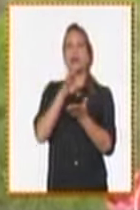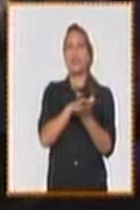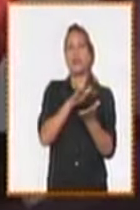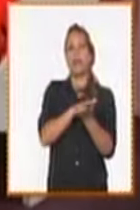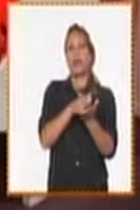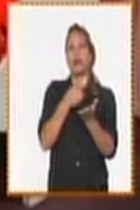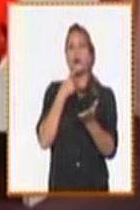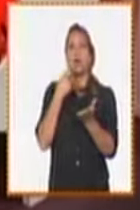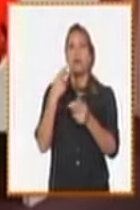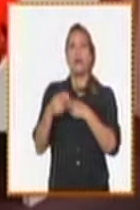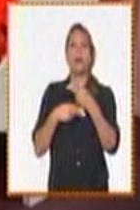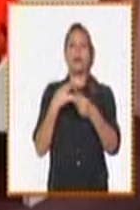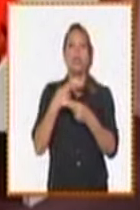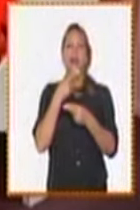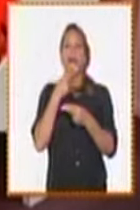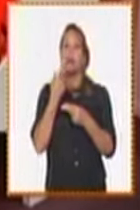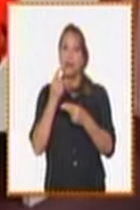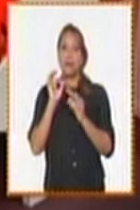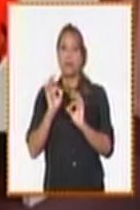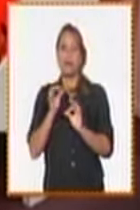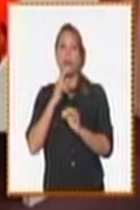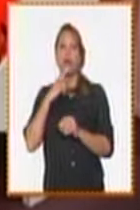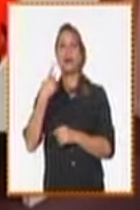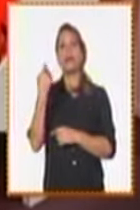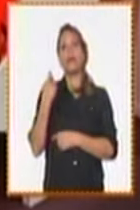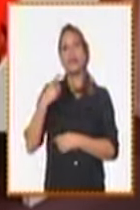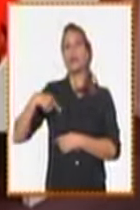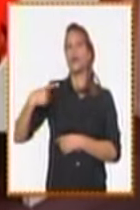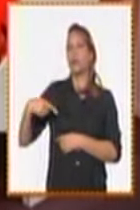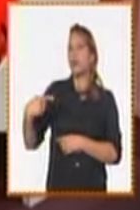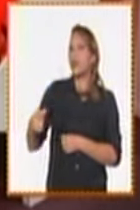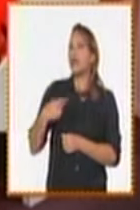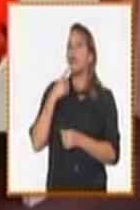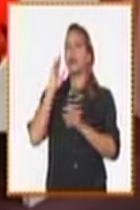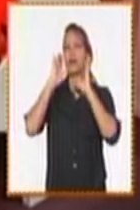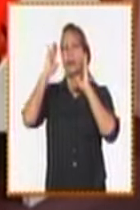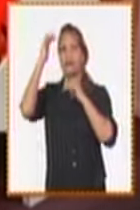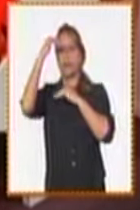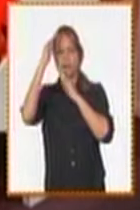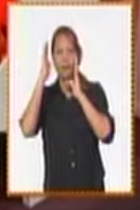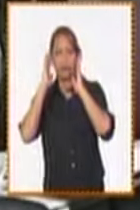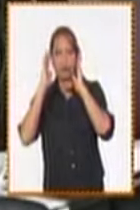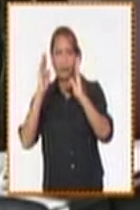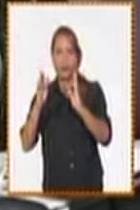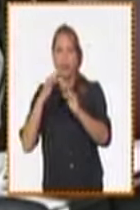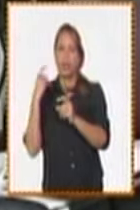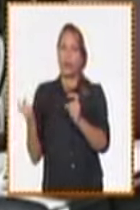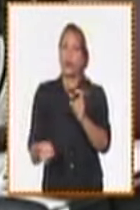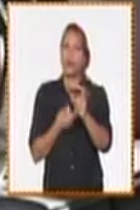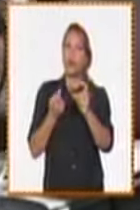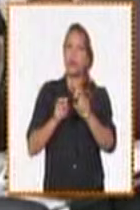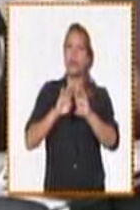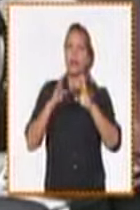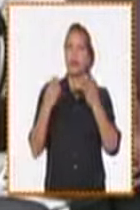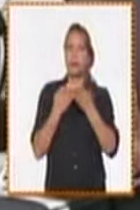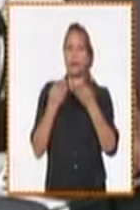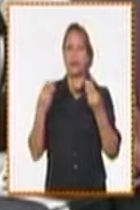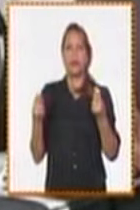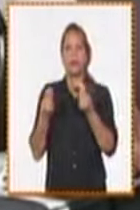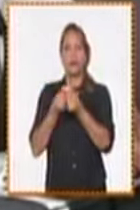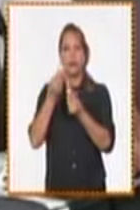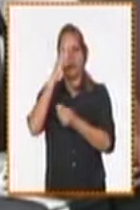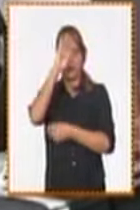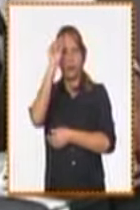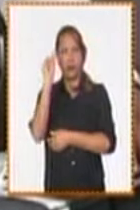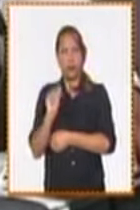no se hace si no se sale todos los días a construir nuestro municipio, a construir nuestra nación entre todos los cubanos. Y esa jornada